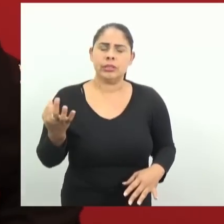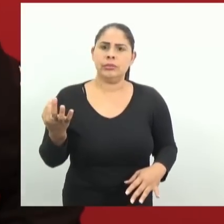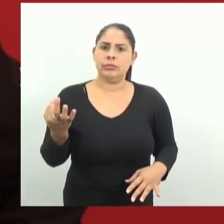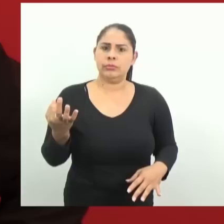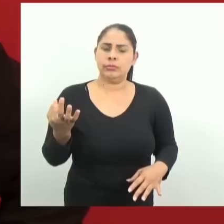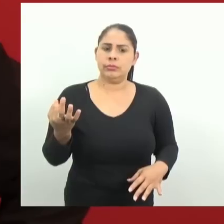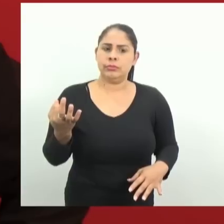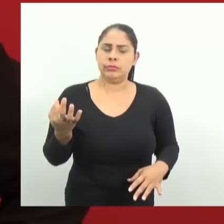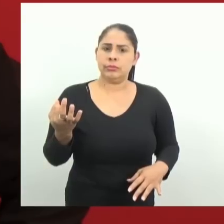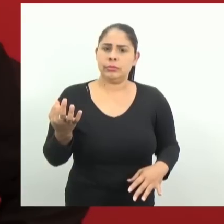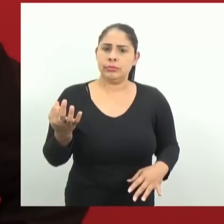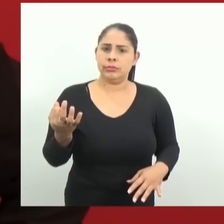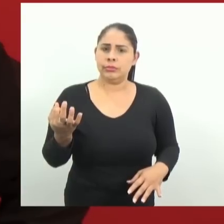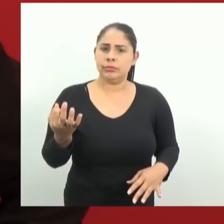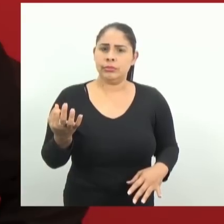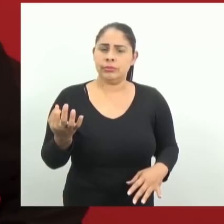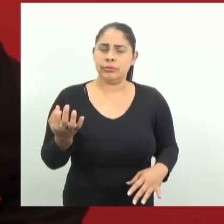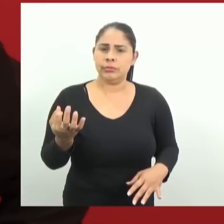cosa.